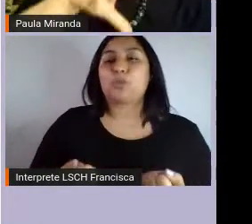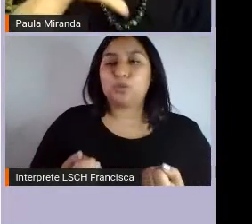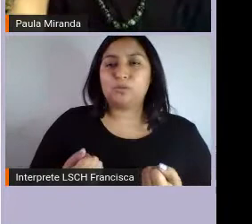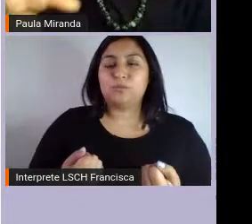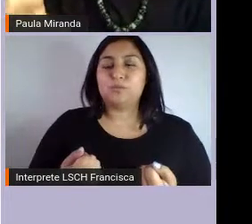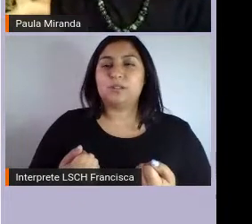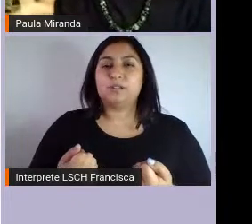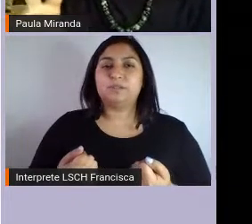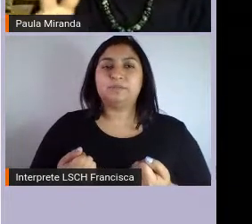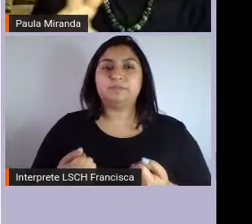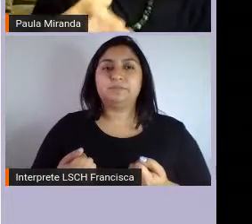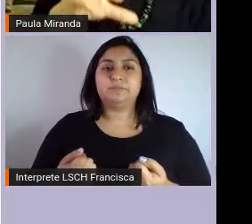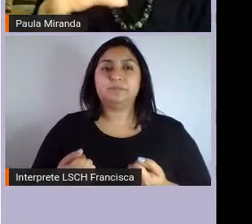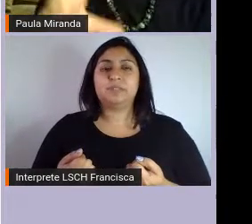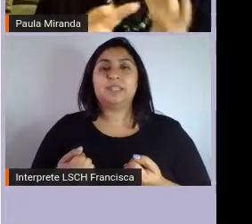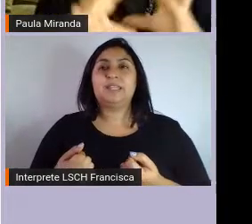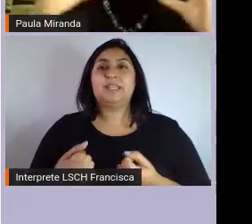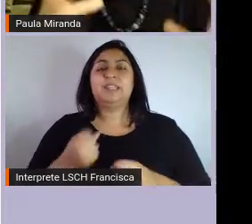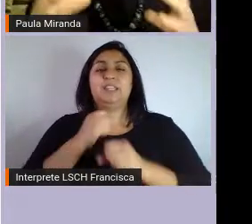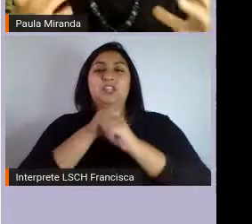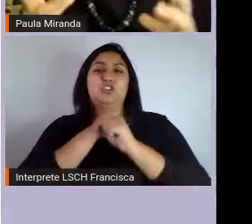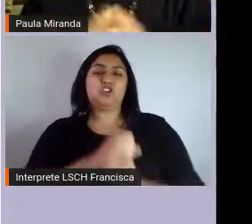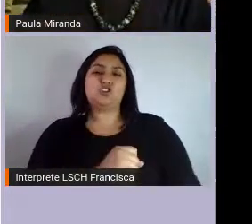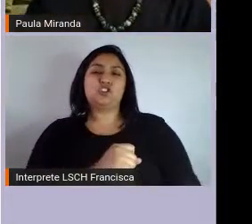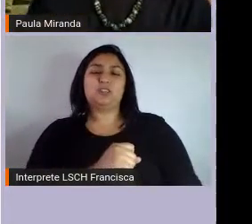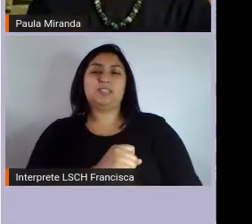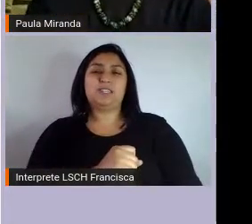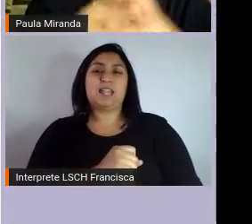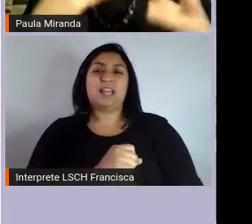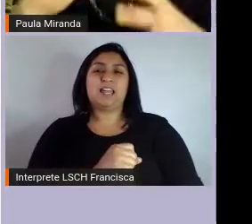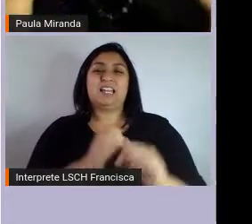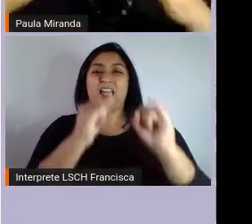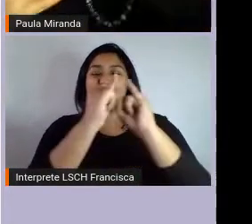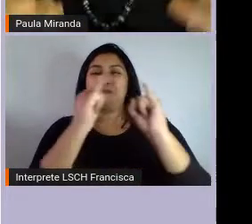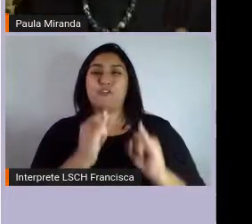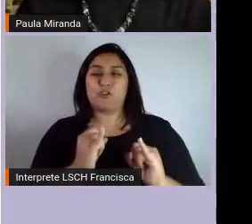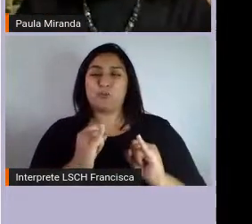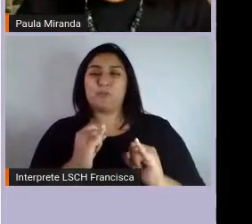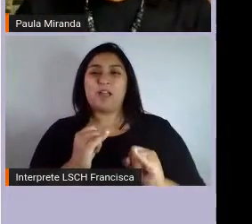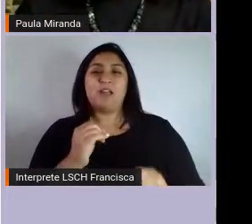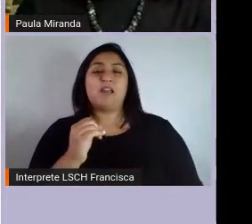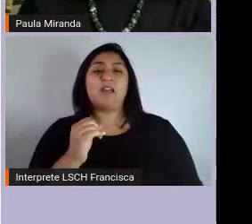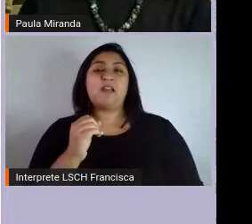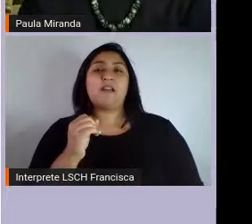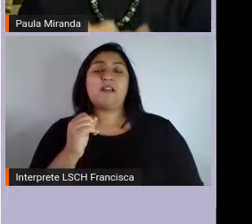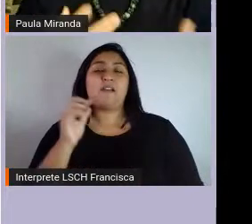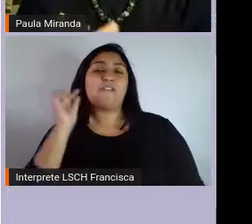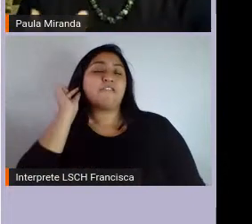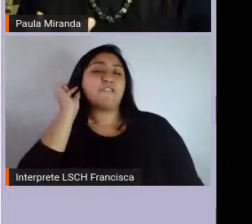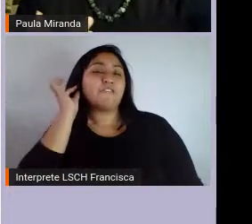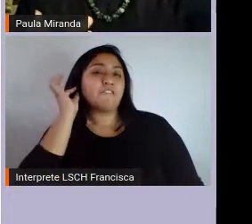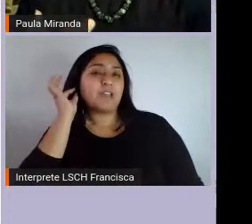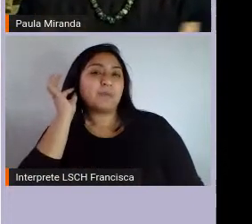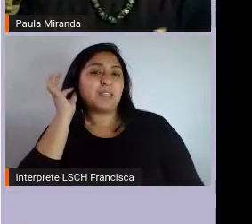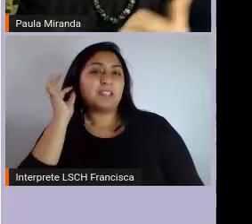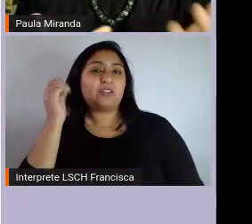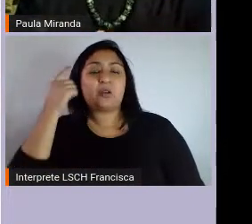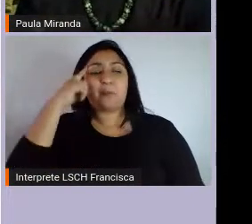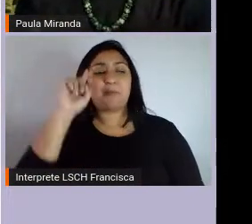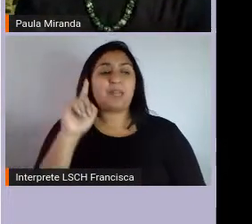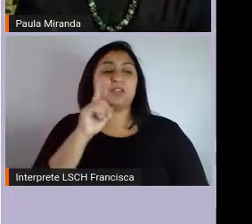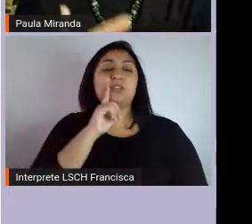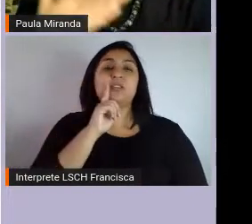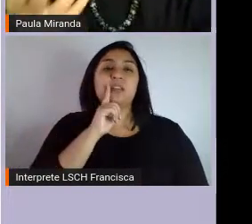y anti-estereotipo femenino, aunque le quedan ahí resabios, porque estas canciones son del